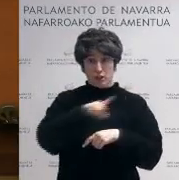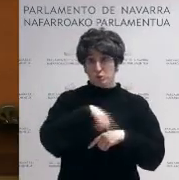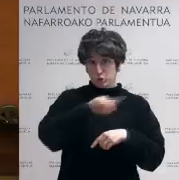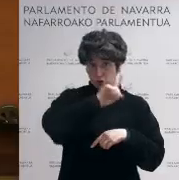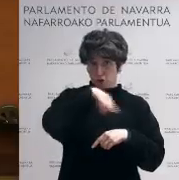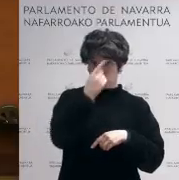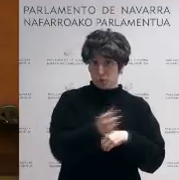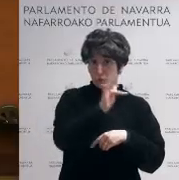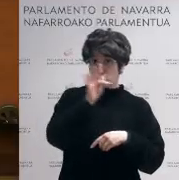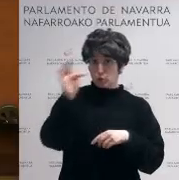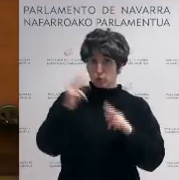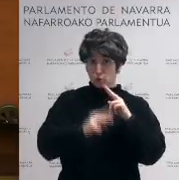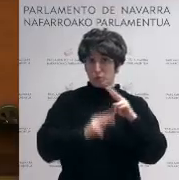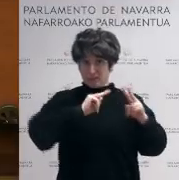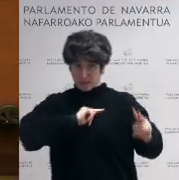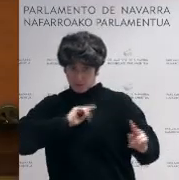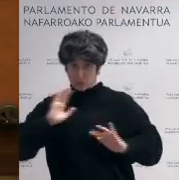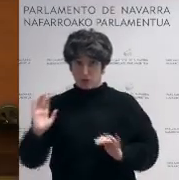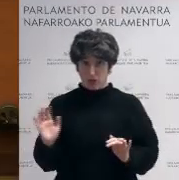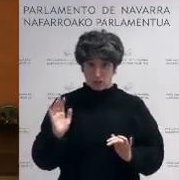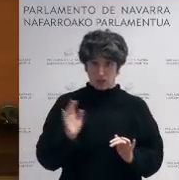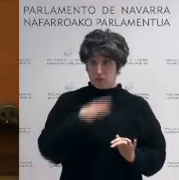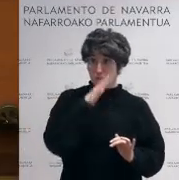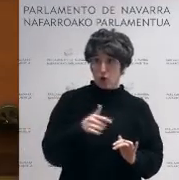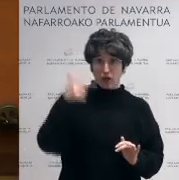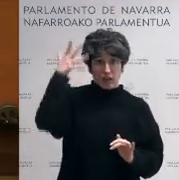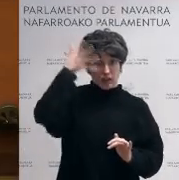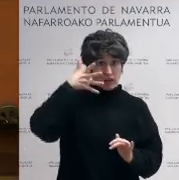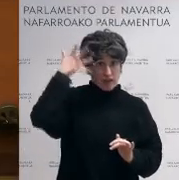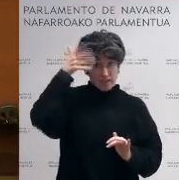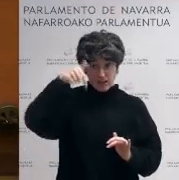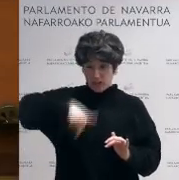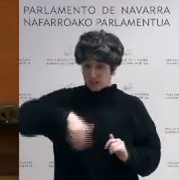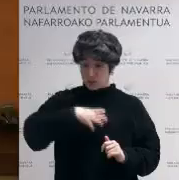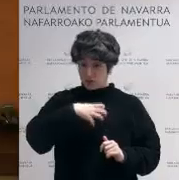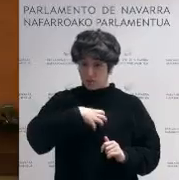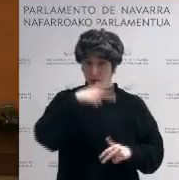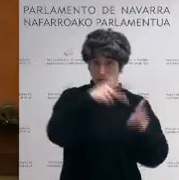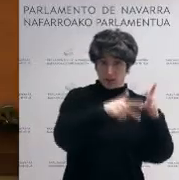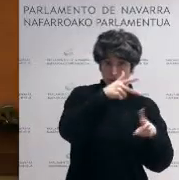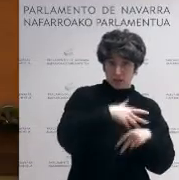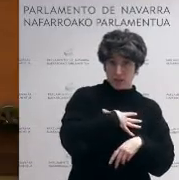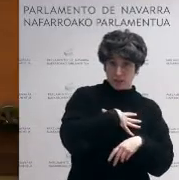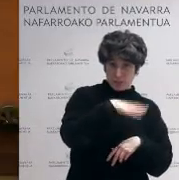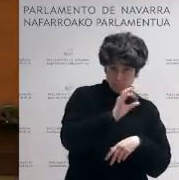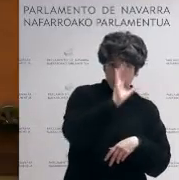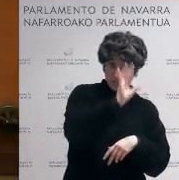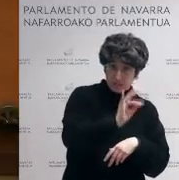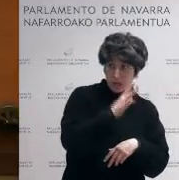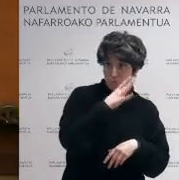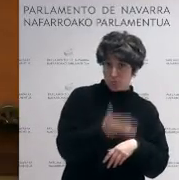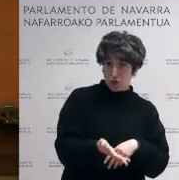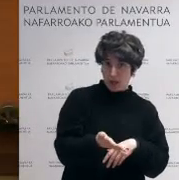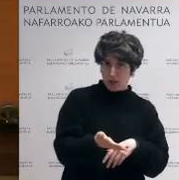responden, ¿por qué en la comunidad autónoma vasca se puede tomar esta medida y en Navarra no? ¿El Gobierno vasco está perjudicando a las